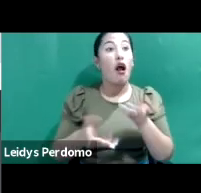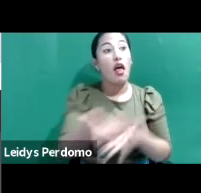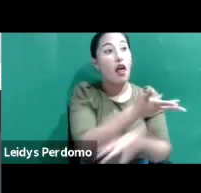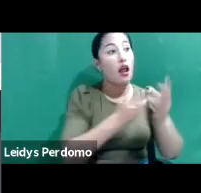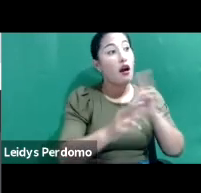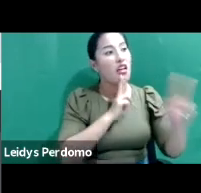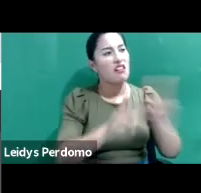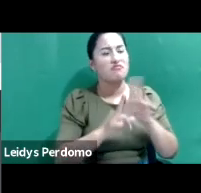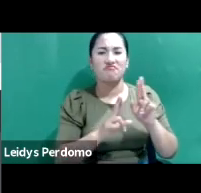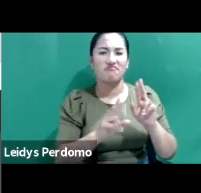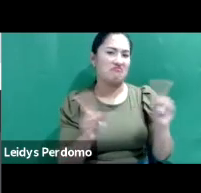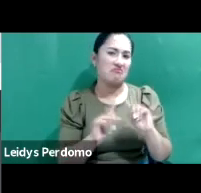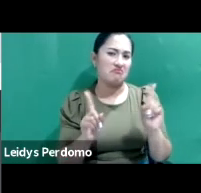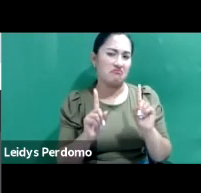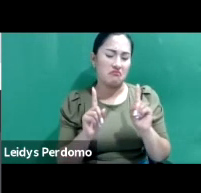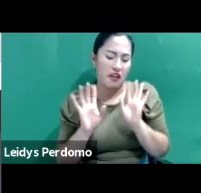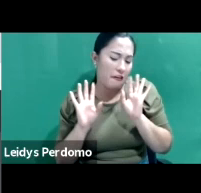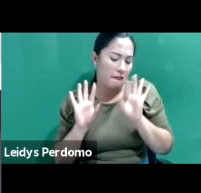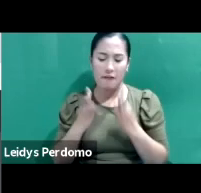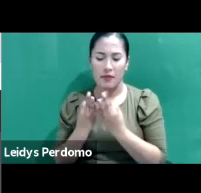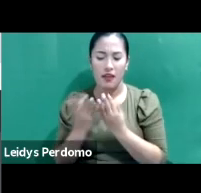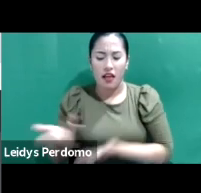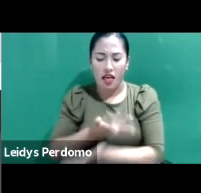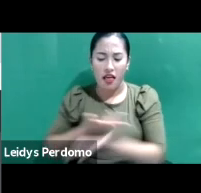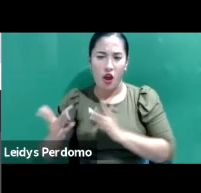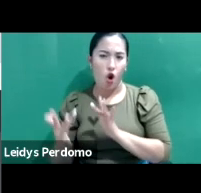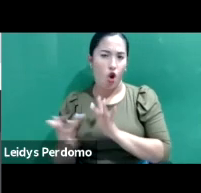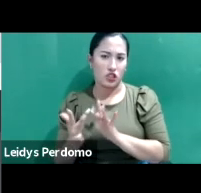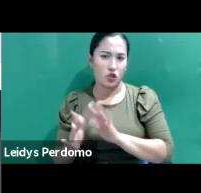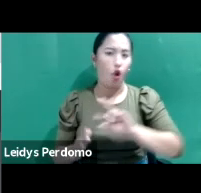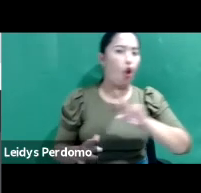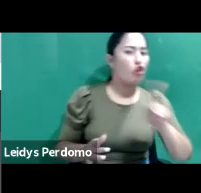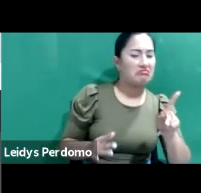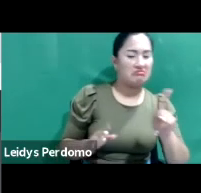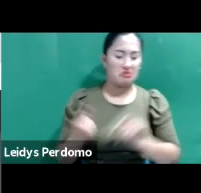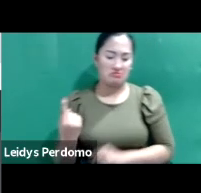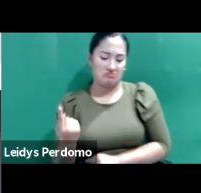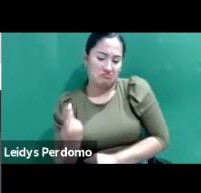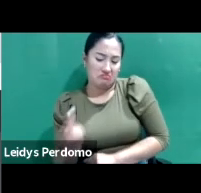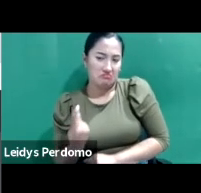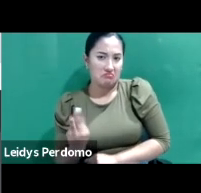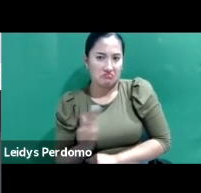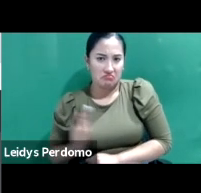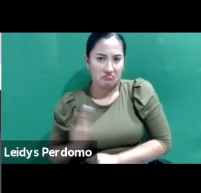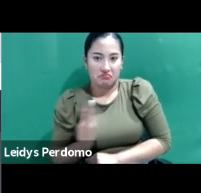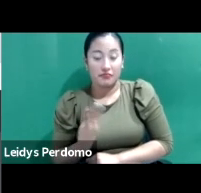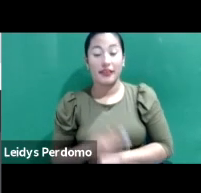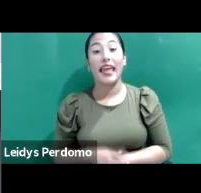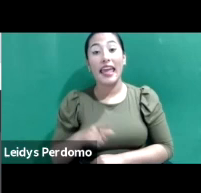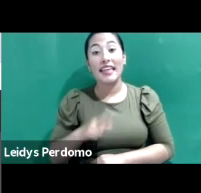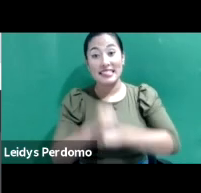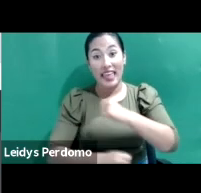diferentes, pues a su familia. Camila ingresó en una institución de educación especial este año, sin